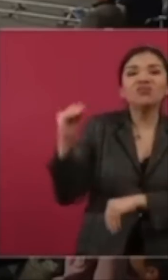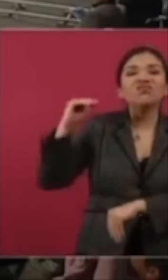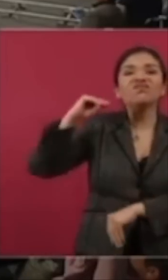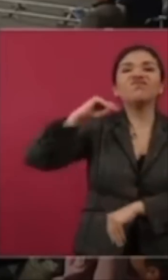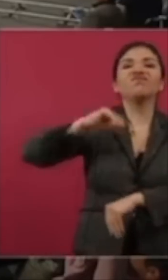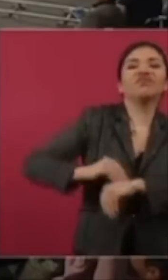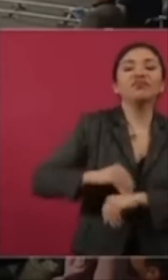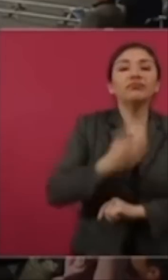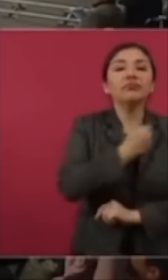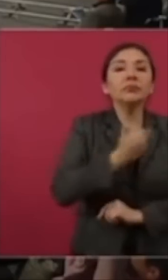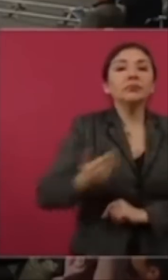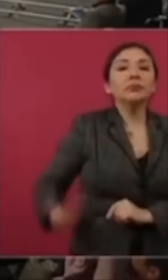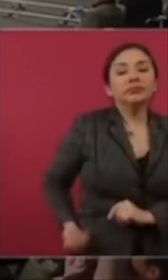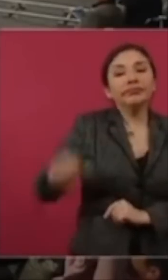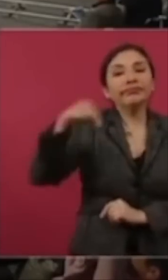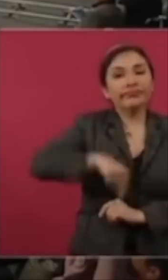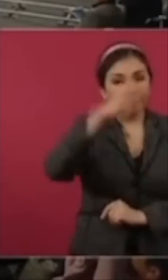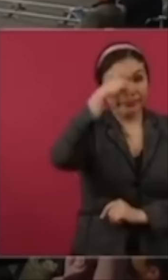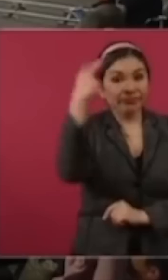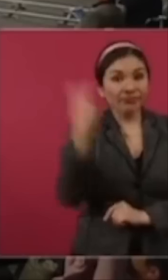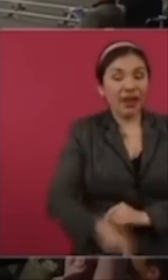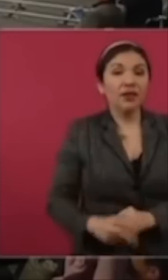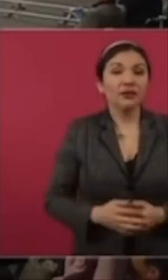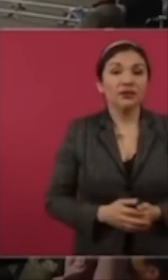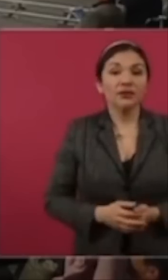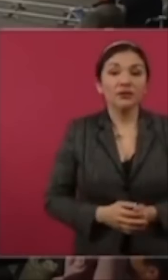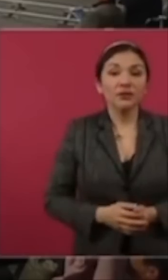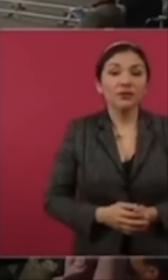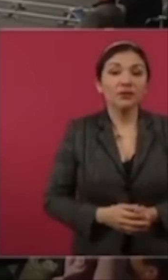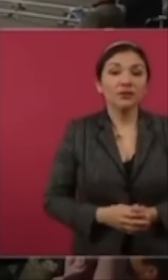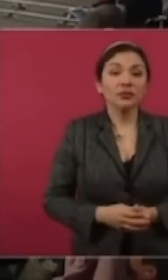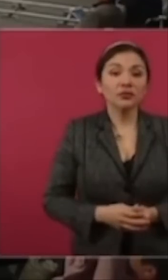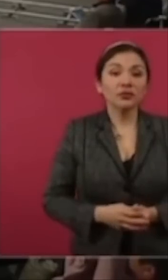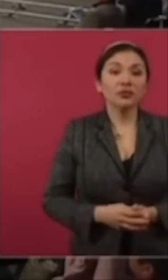a un presidente de México.